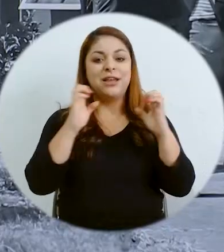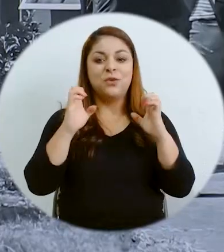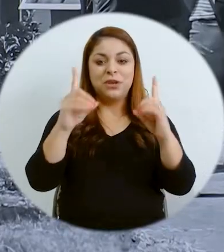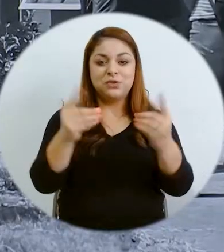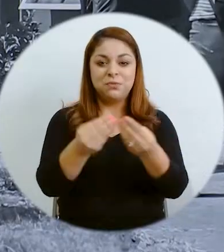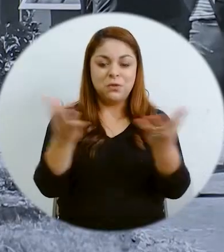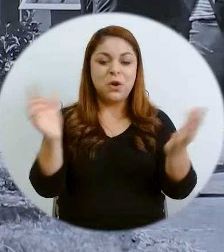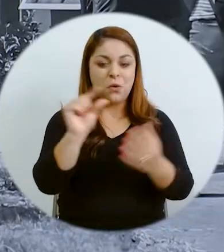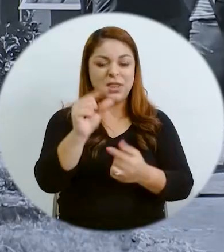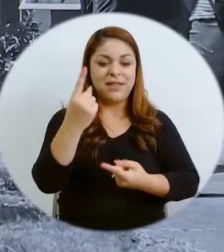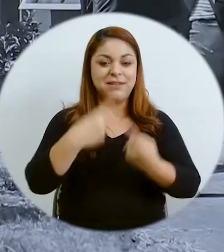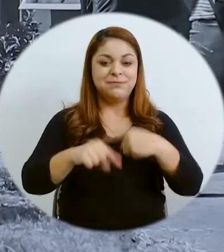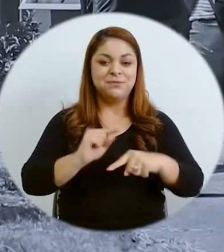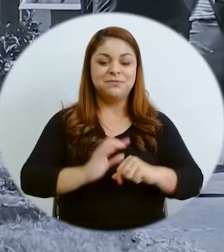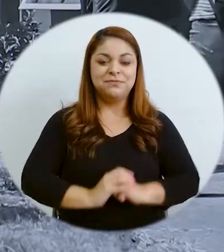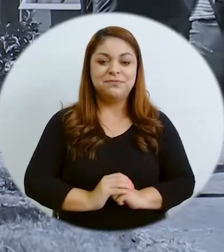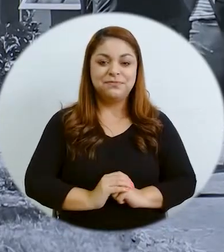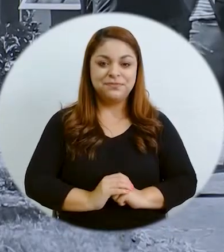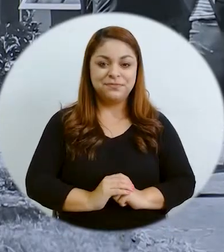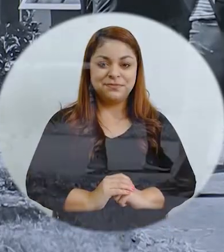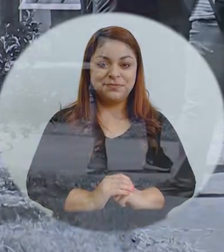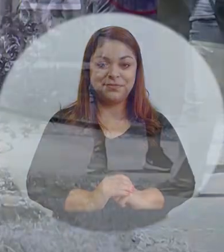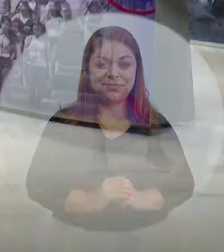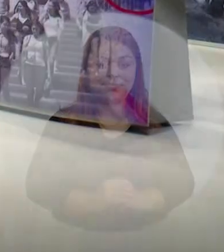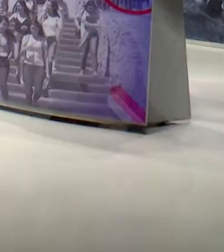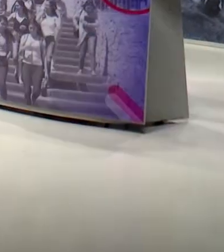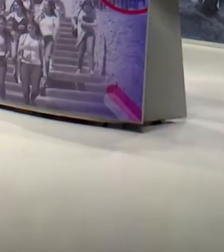la esperanza en la educación pública. Ya volvemos.